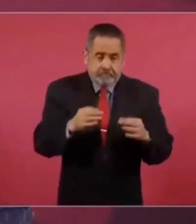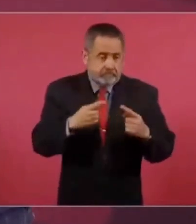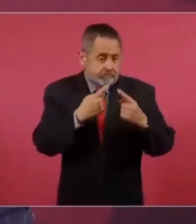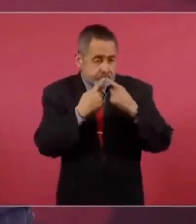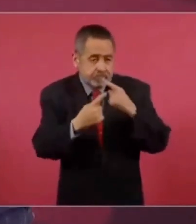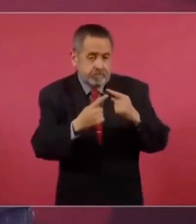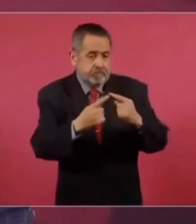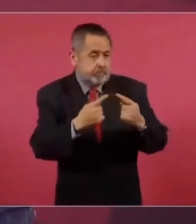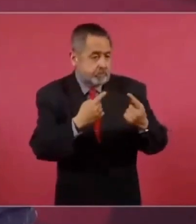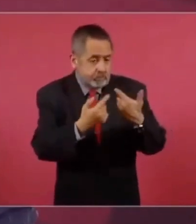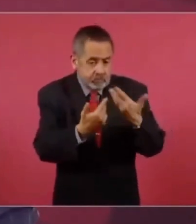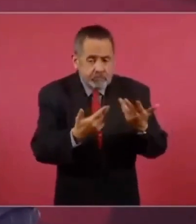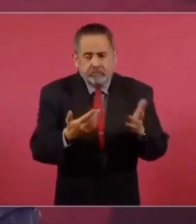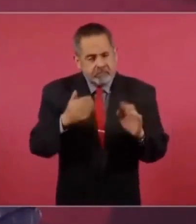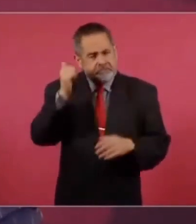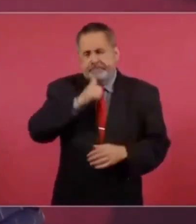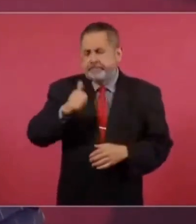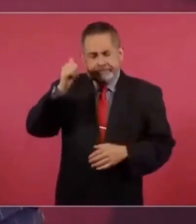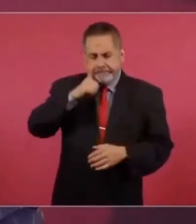diálogo,